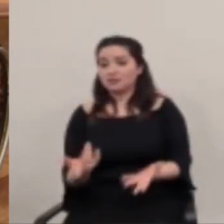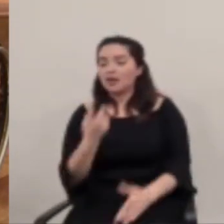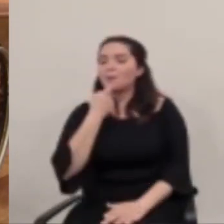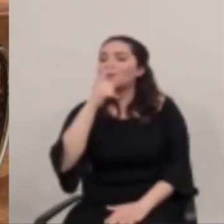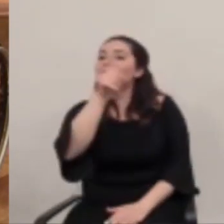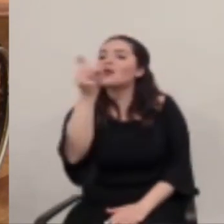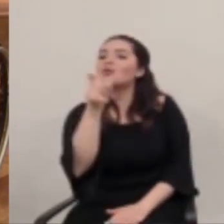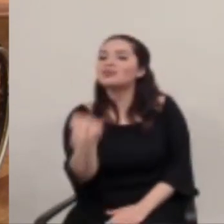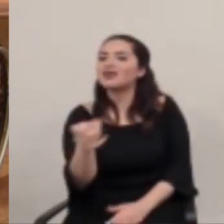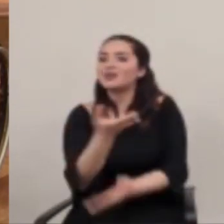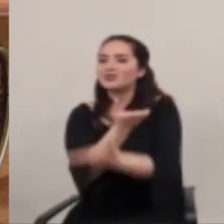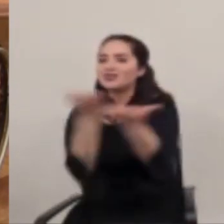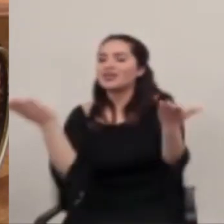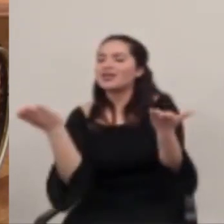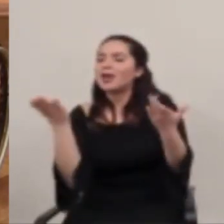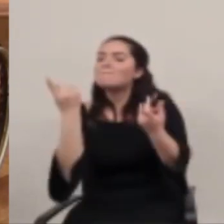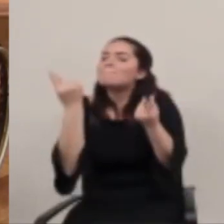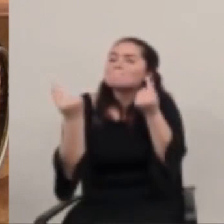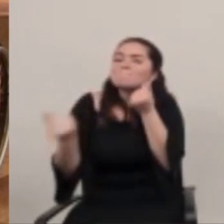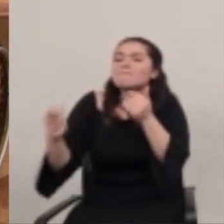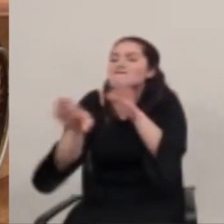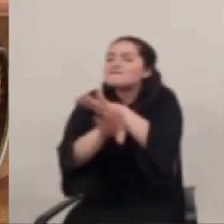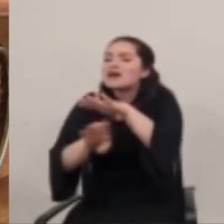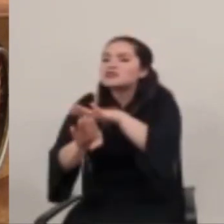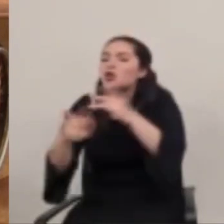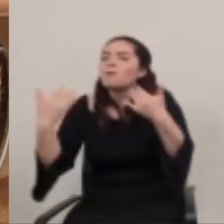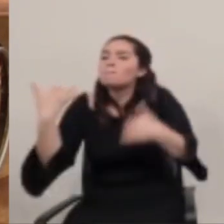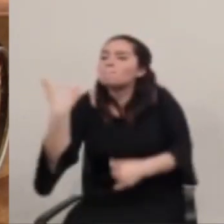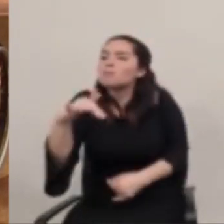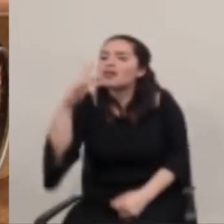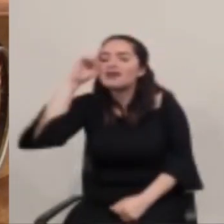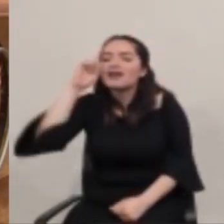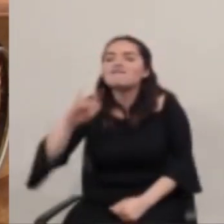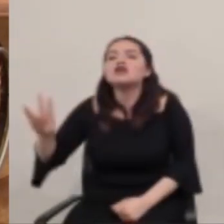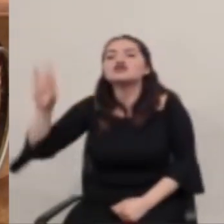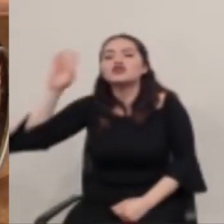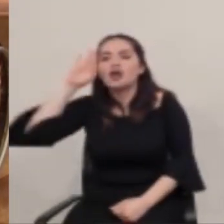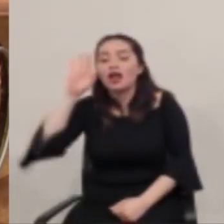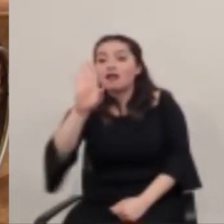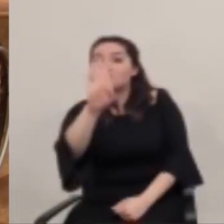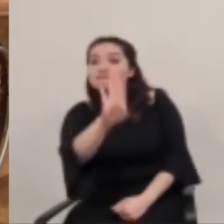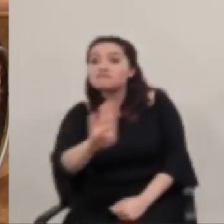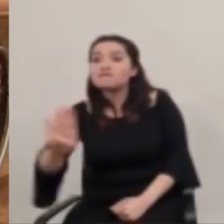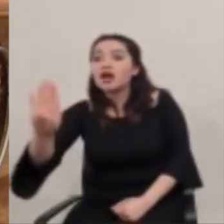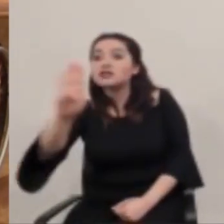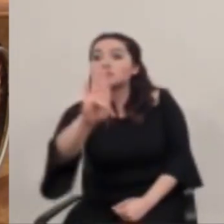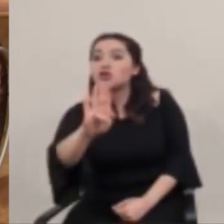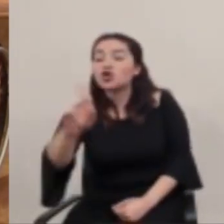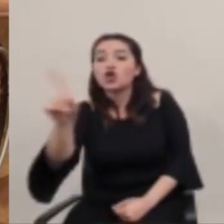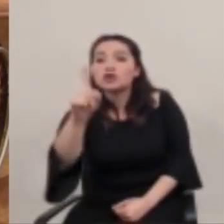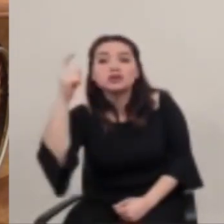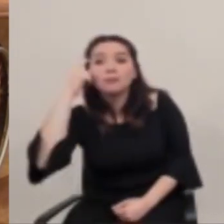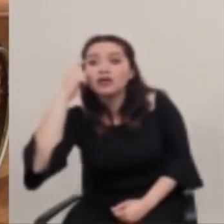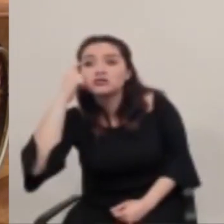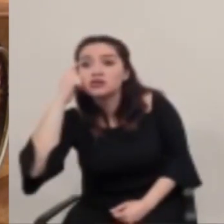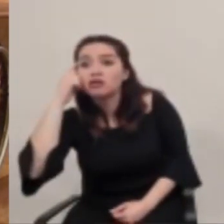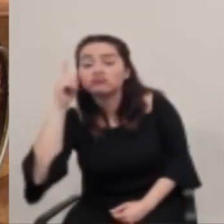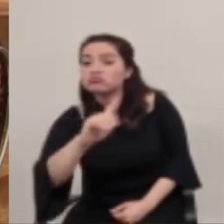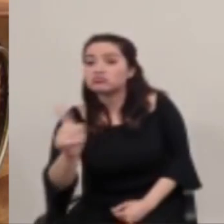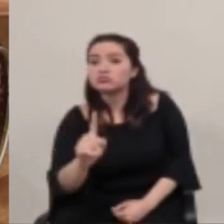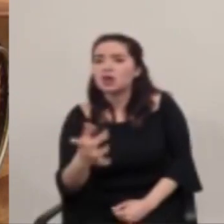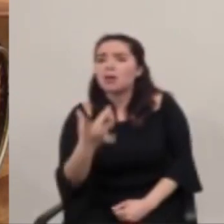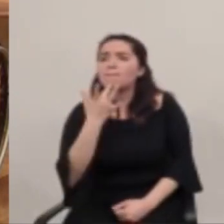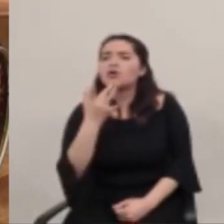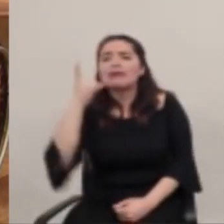preguntándoles algo que puede parecer básico, pero es importante reflexionarlo. A veces las cosas por básicas no se piensan en ellas. ¿Por qué